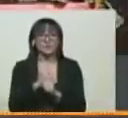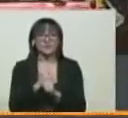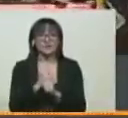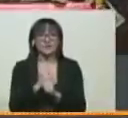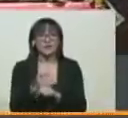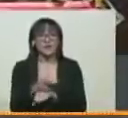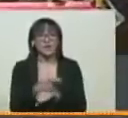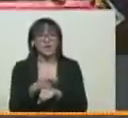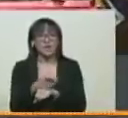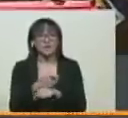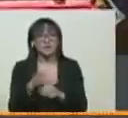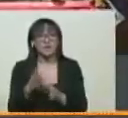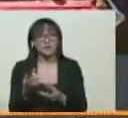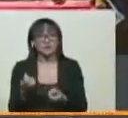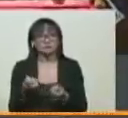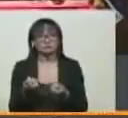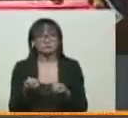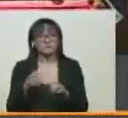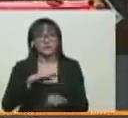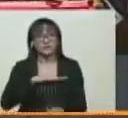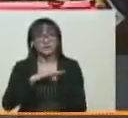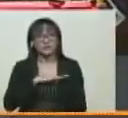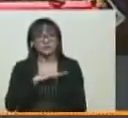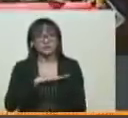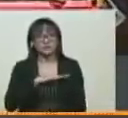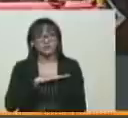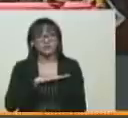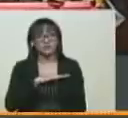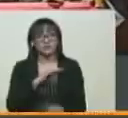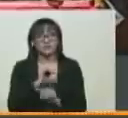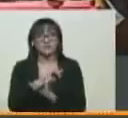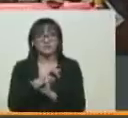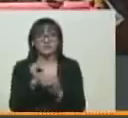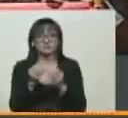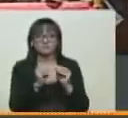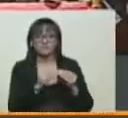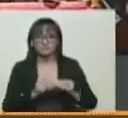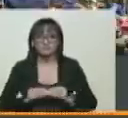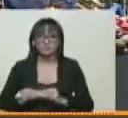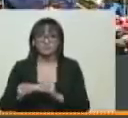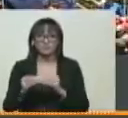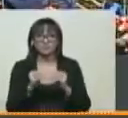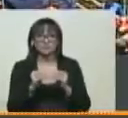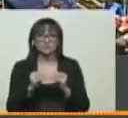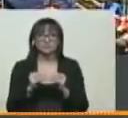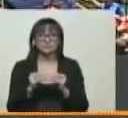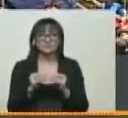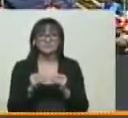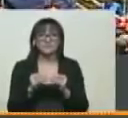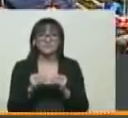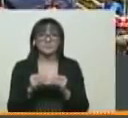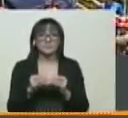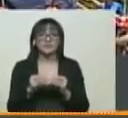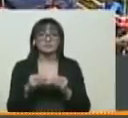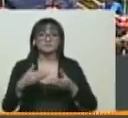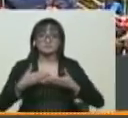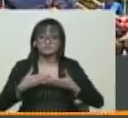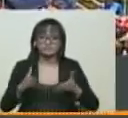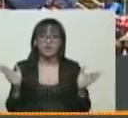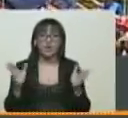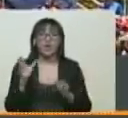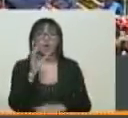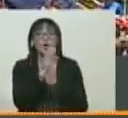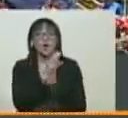al gobernador con los recursos para terminar la remodelación y abrir el Hospital Central